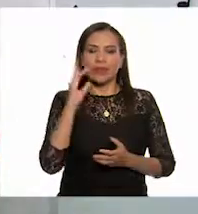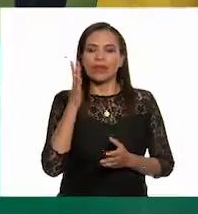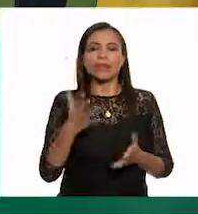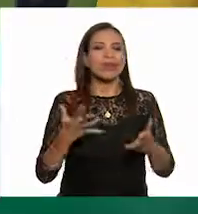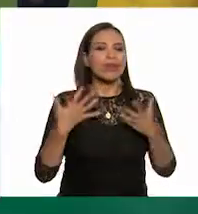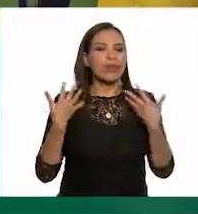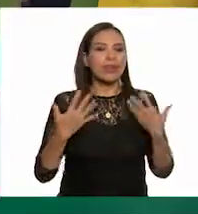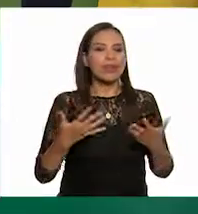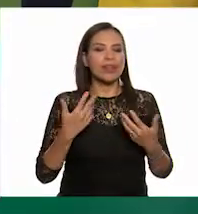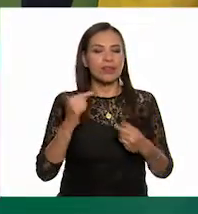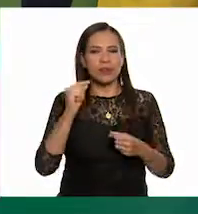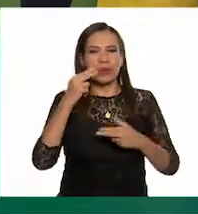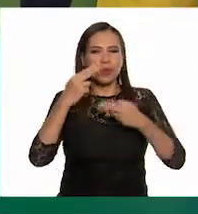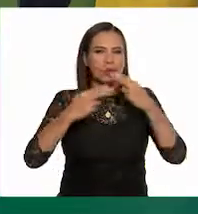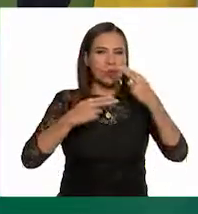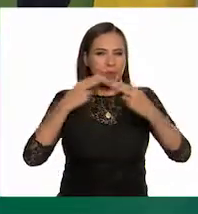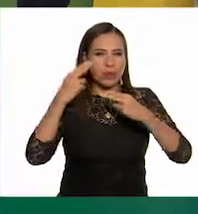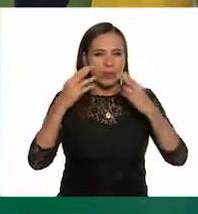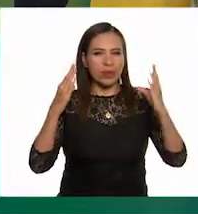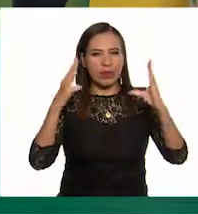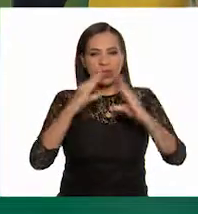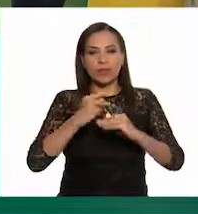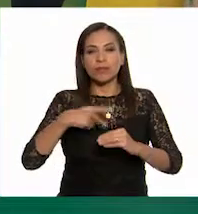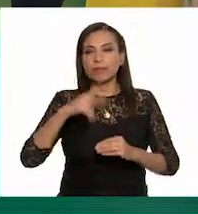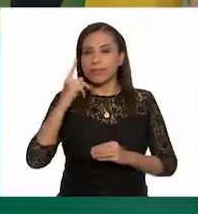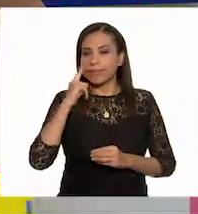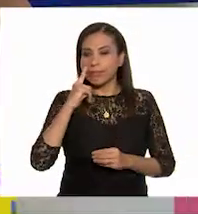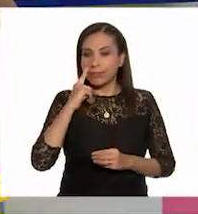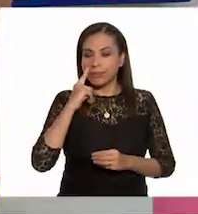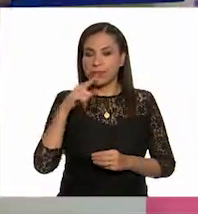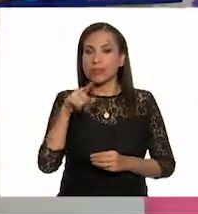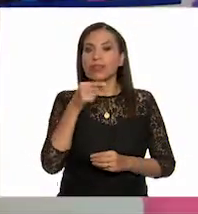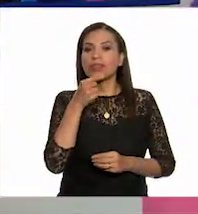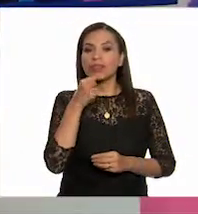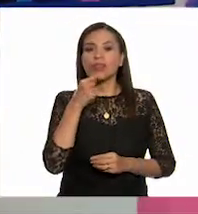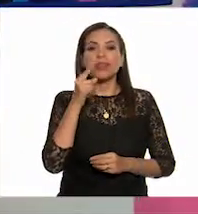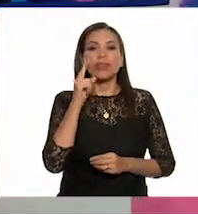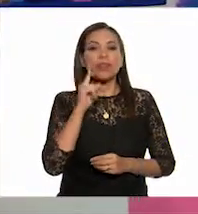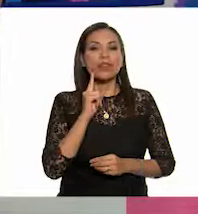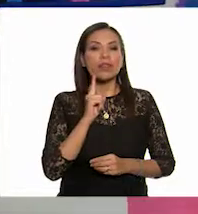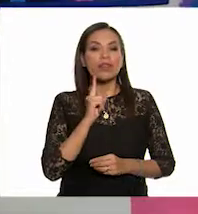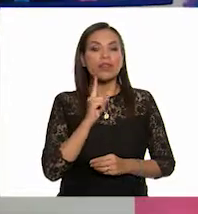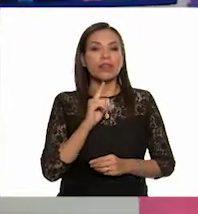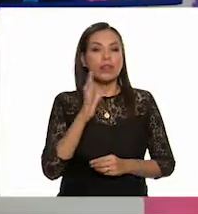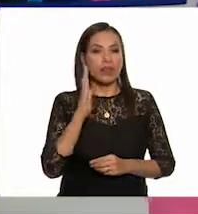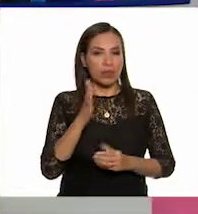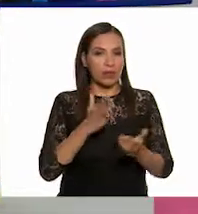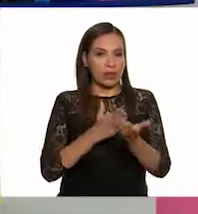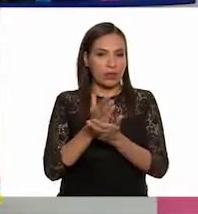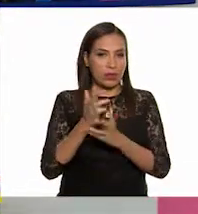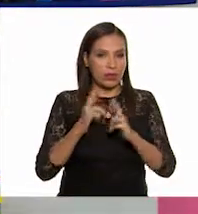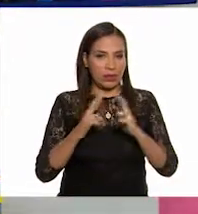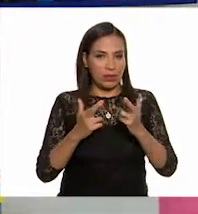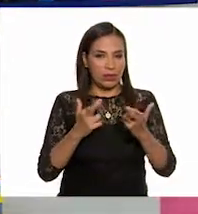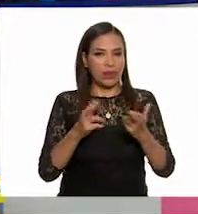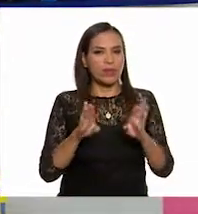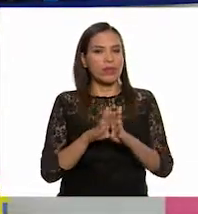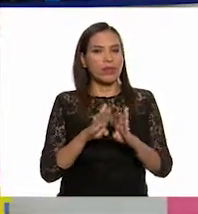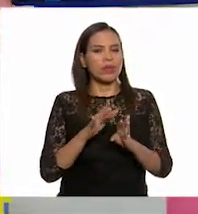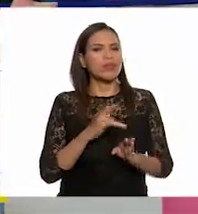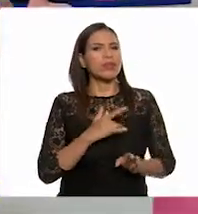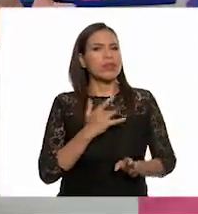fresco, está un poco nublado. Pero, a ver, vamos, niñas y niños. Ya cruzamos el río. ¿Cómo